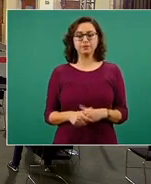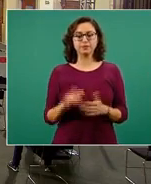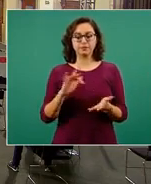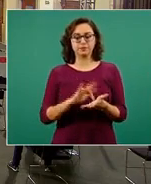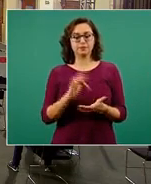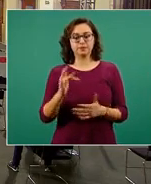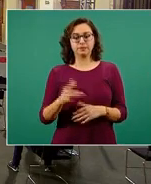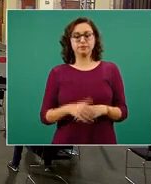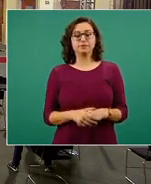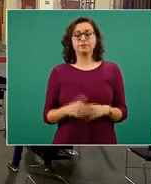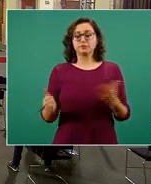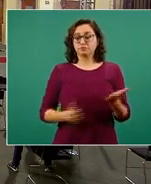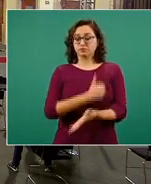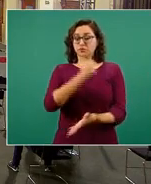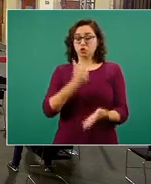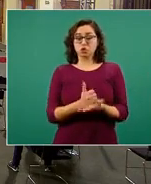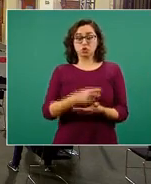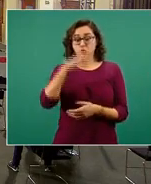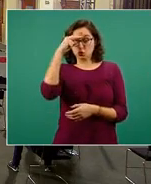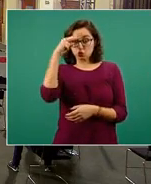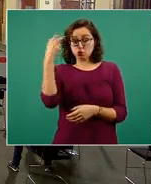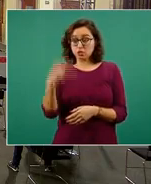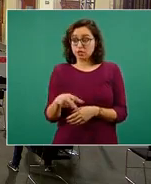de México todavía no tenemos